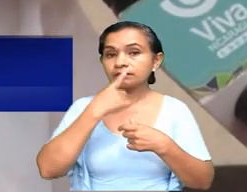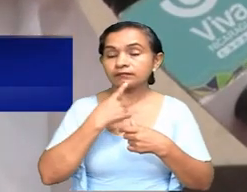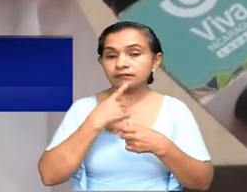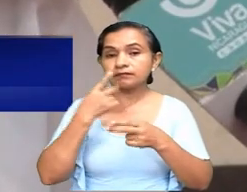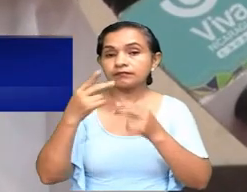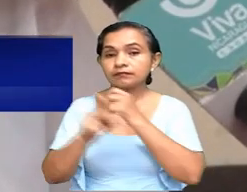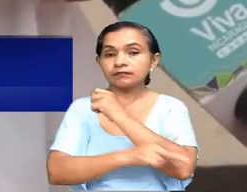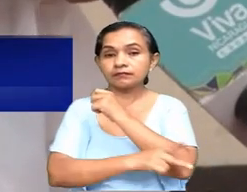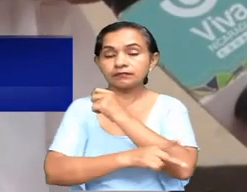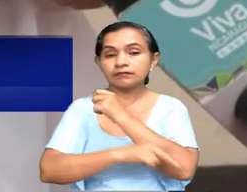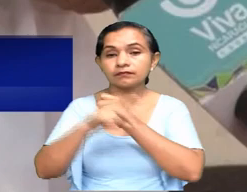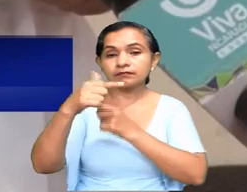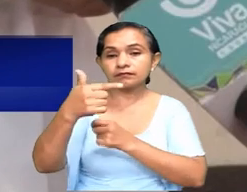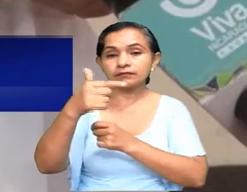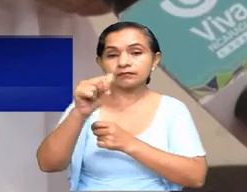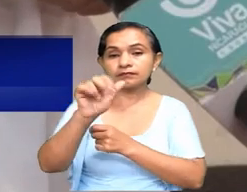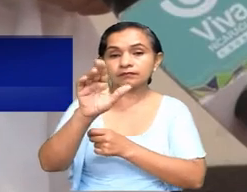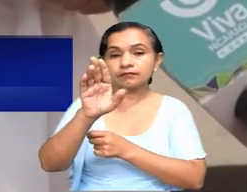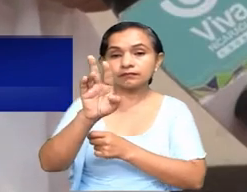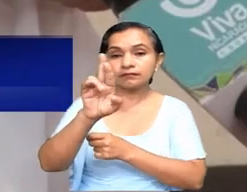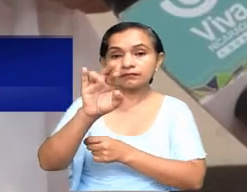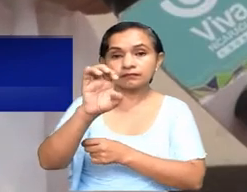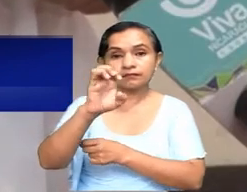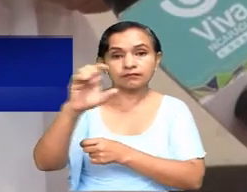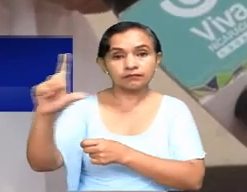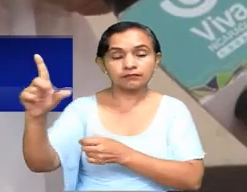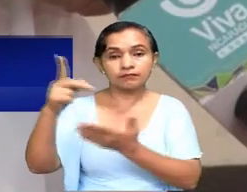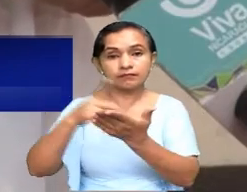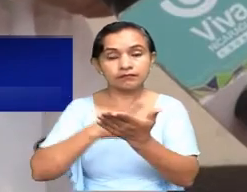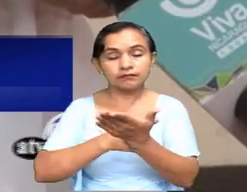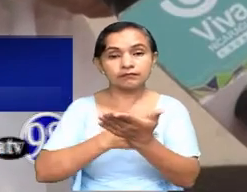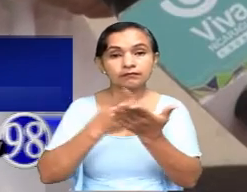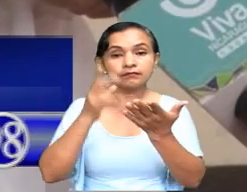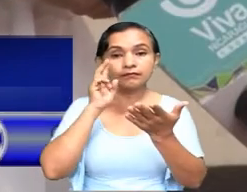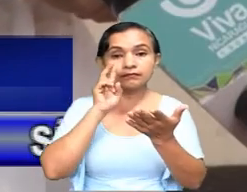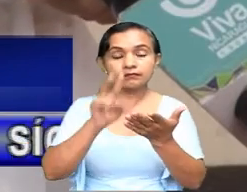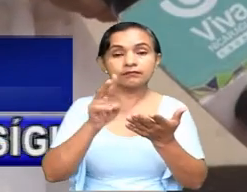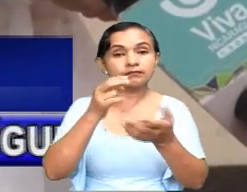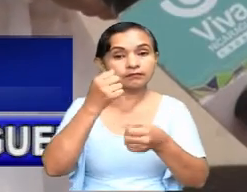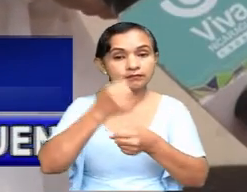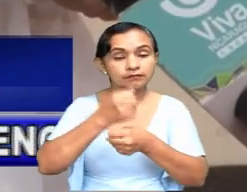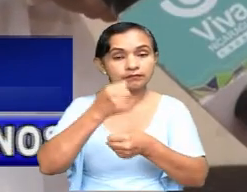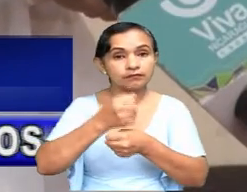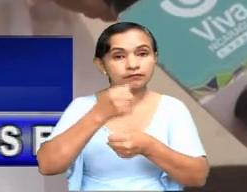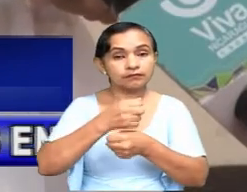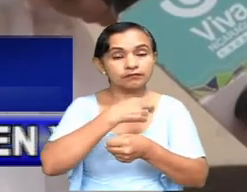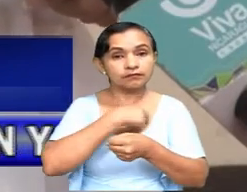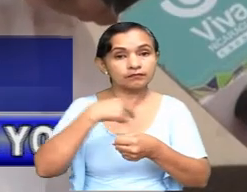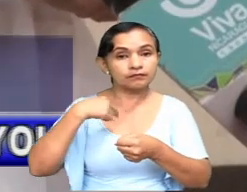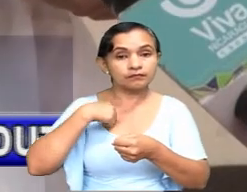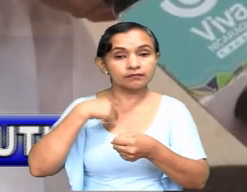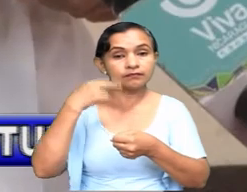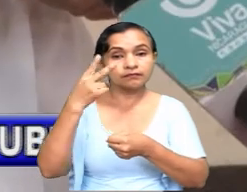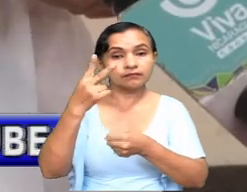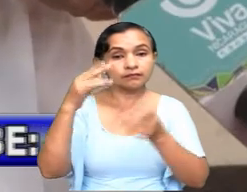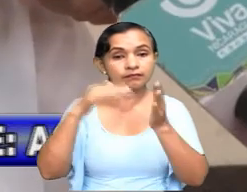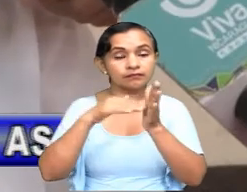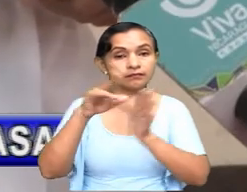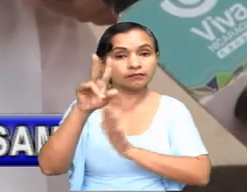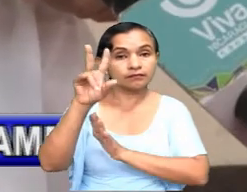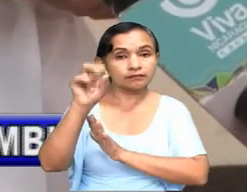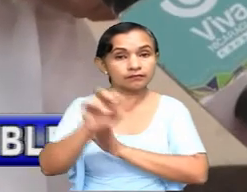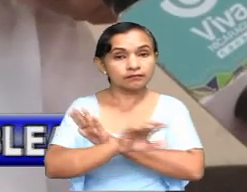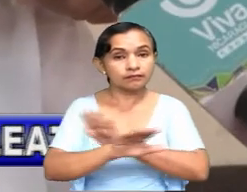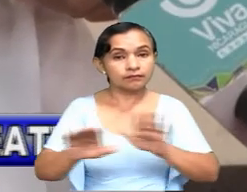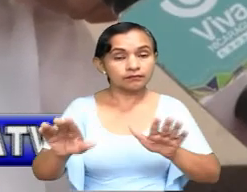el nombre Gabriel Couto S.A. Este proyecto tiene prevista la finalización para el año 2020